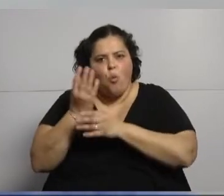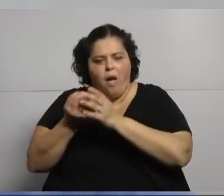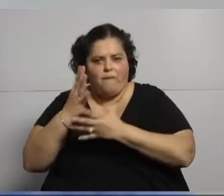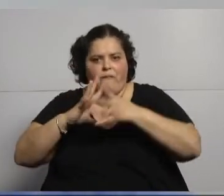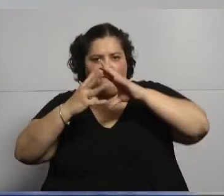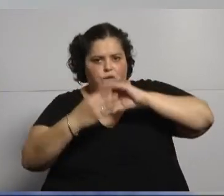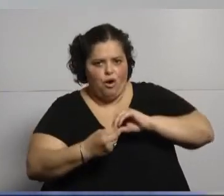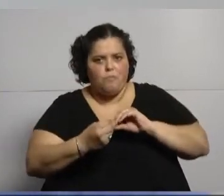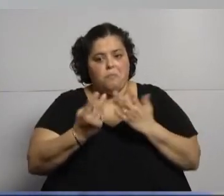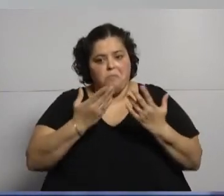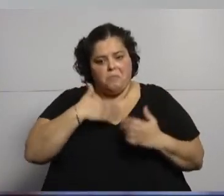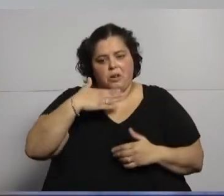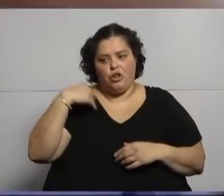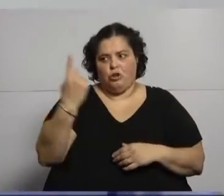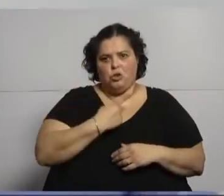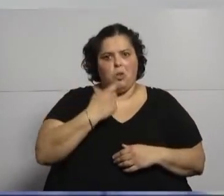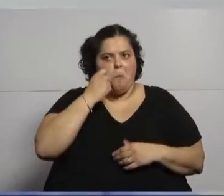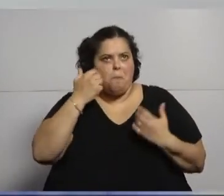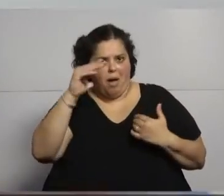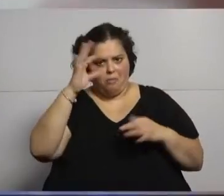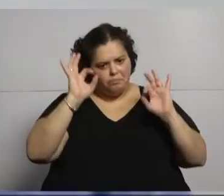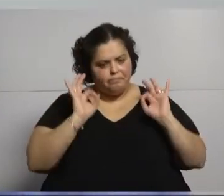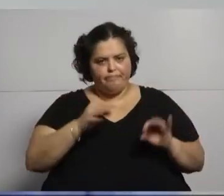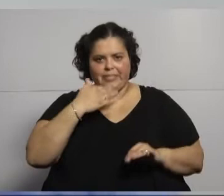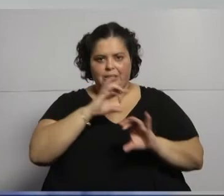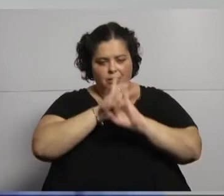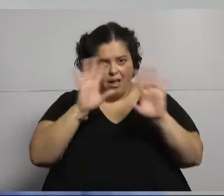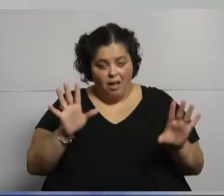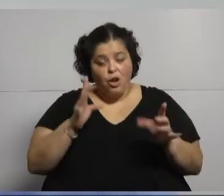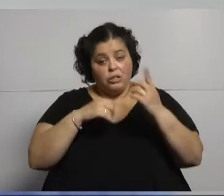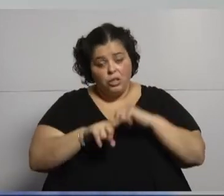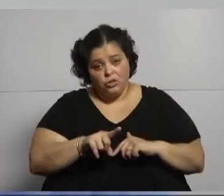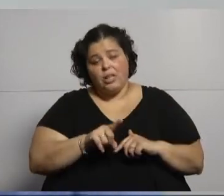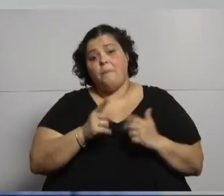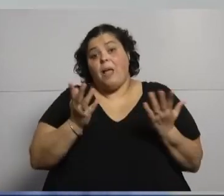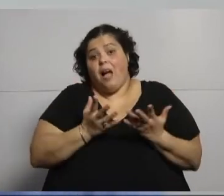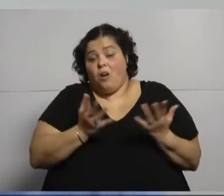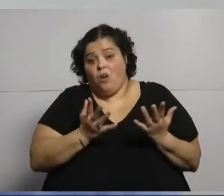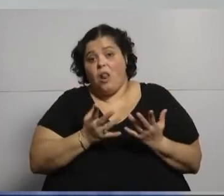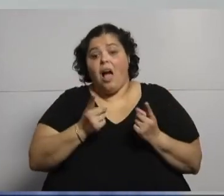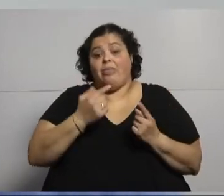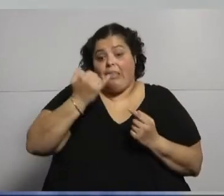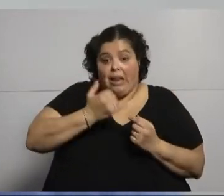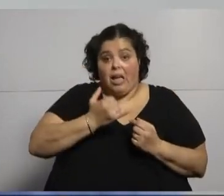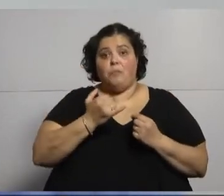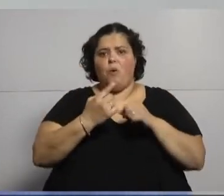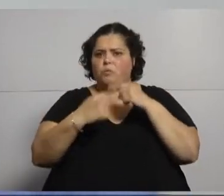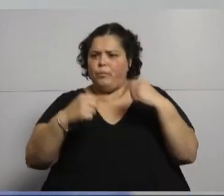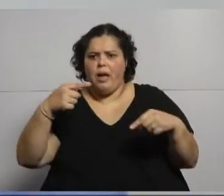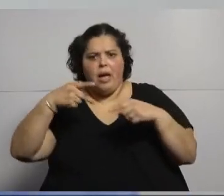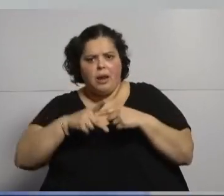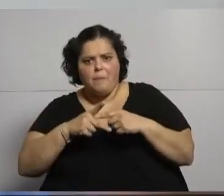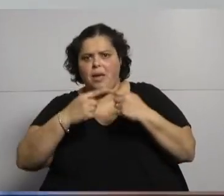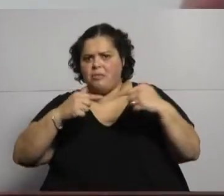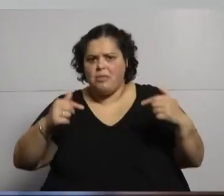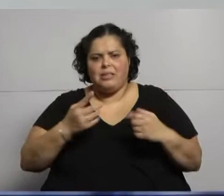nivel de madurez, porque finalmente a partir de todas nuestras autoevaluaciones y demás veíamos que contábamos con todos los instrumentos necesarios, pero nos dimos